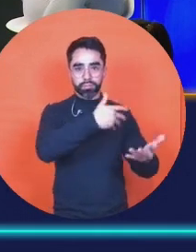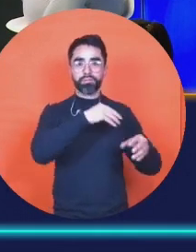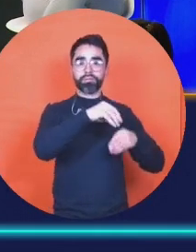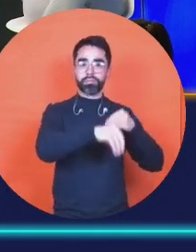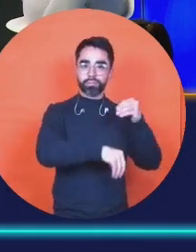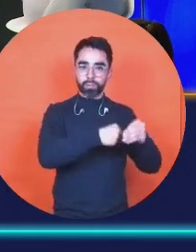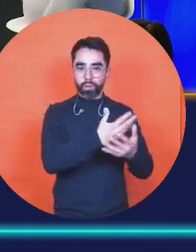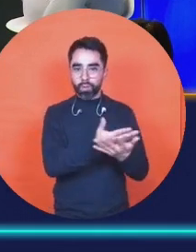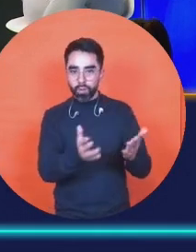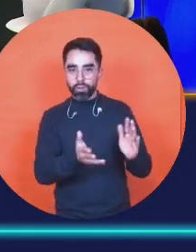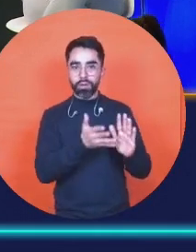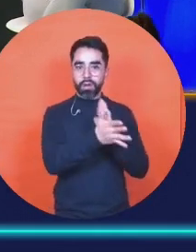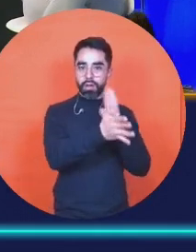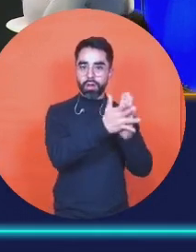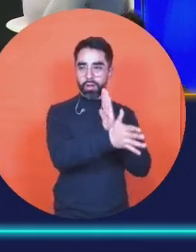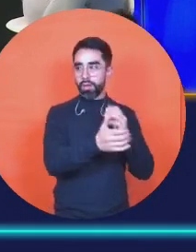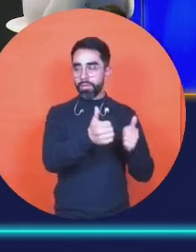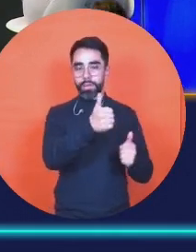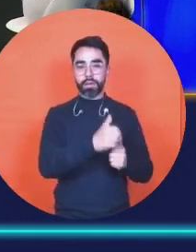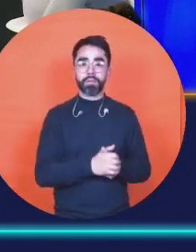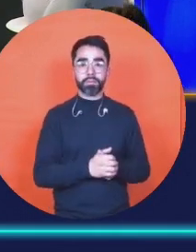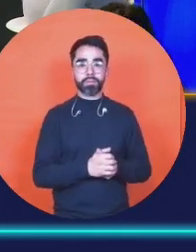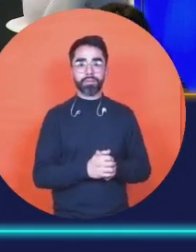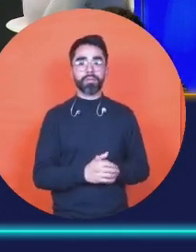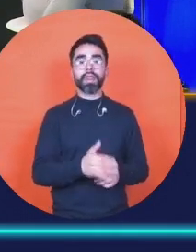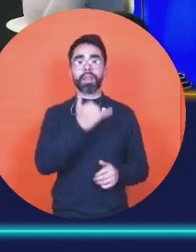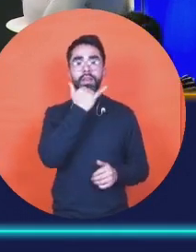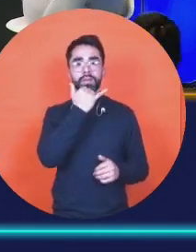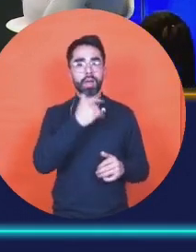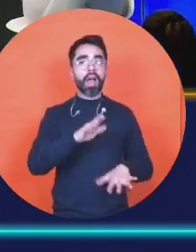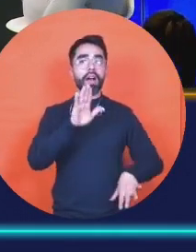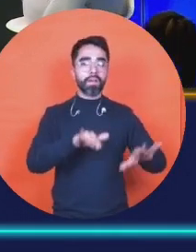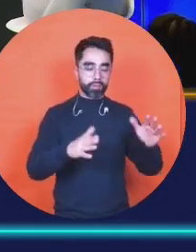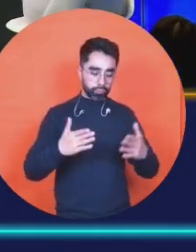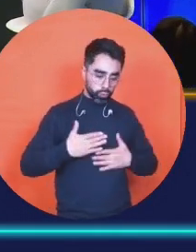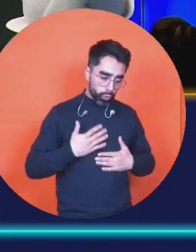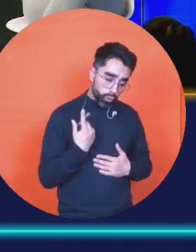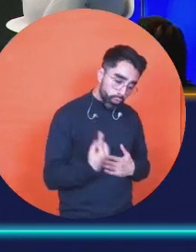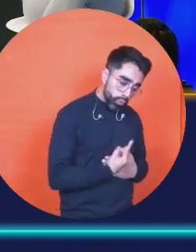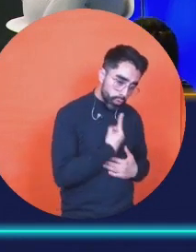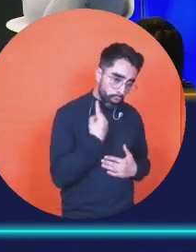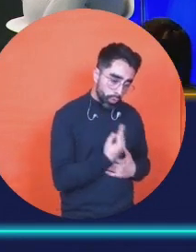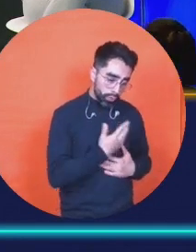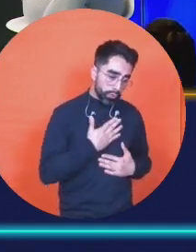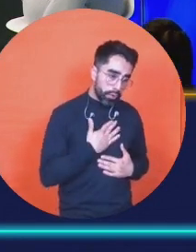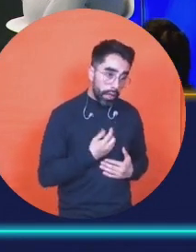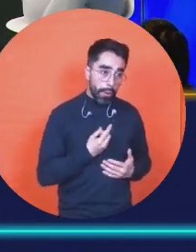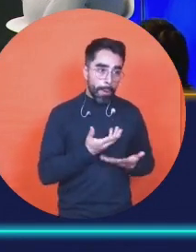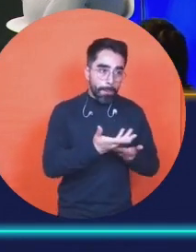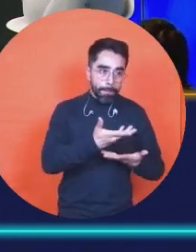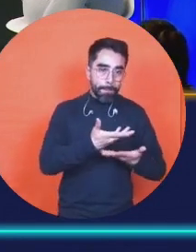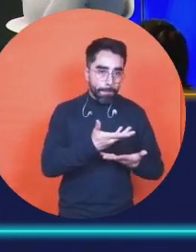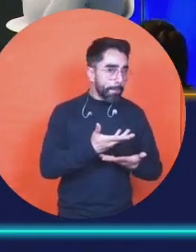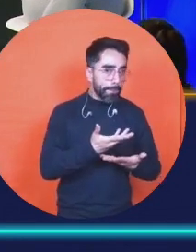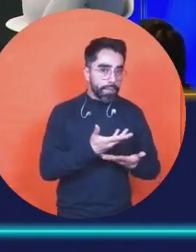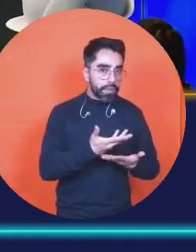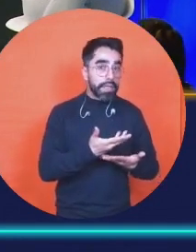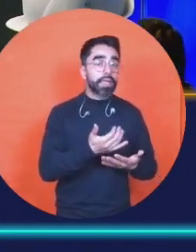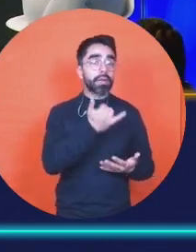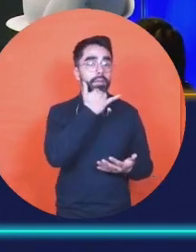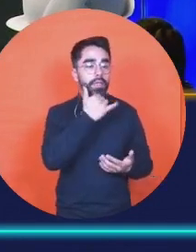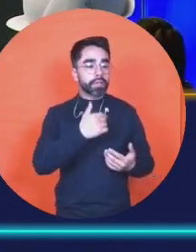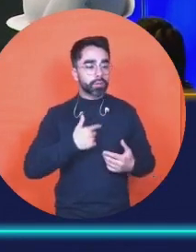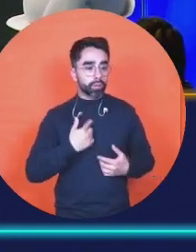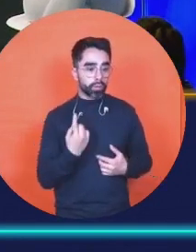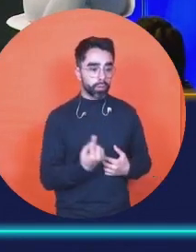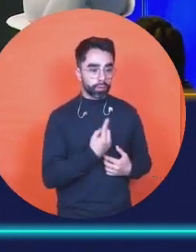conversaciones. Porque parte de lo que pasa cuando uno es introvertido muchas veces es que necesita entender que no hay